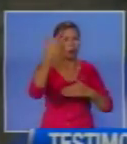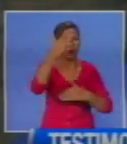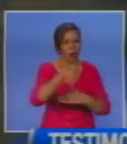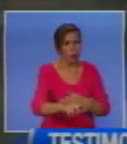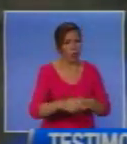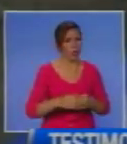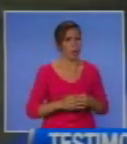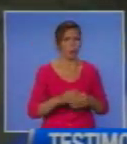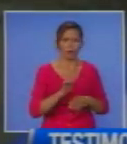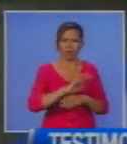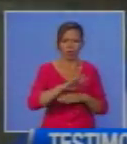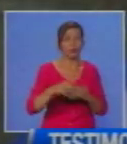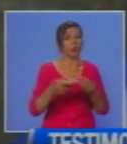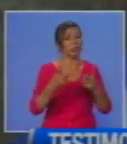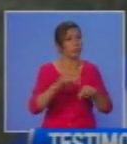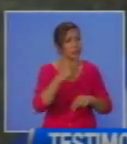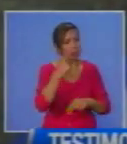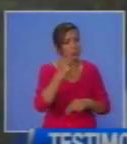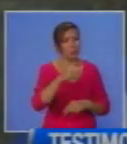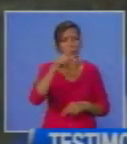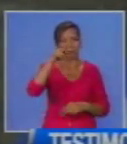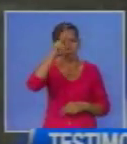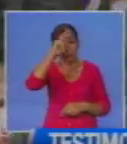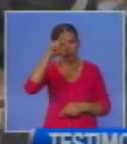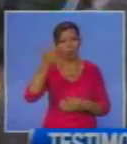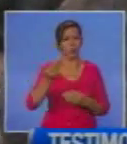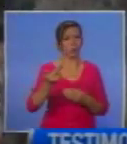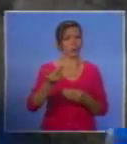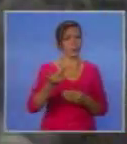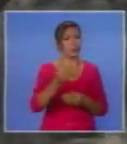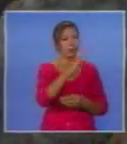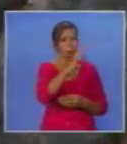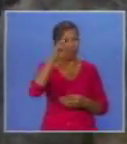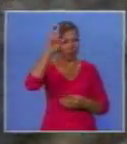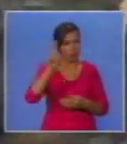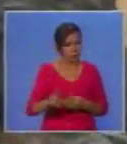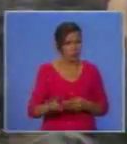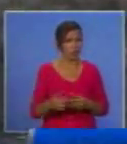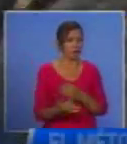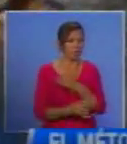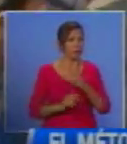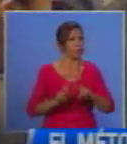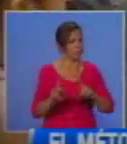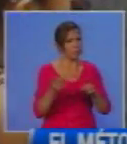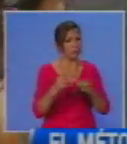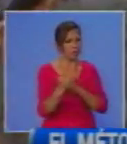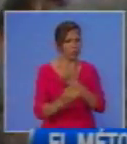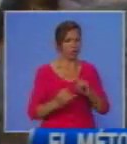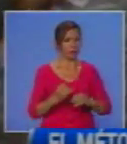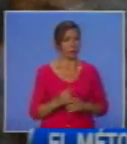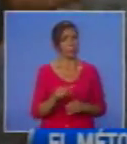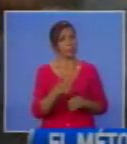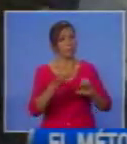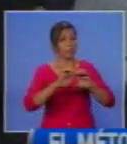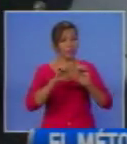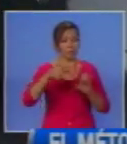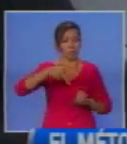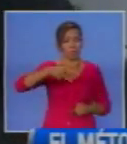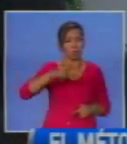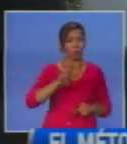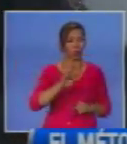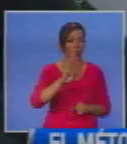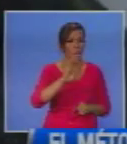Perú, en República Dominicana. Mientras, siguen también las investigaciones en el caso Publifast, que ya